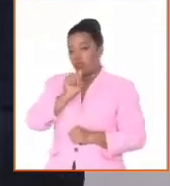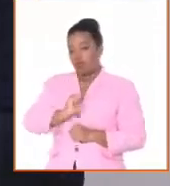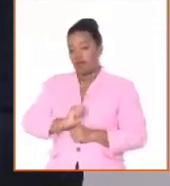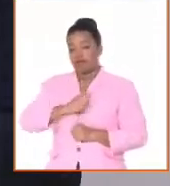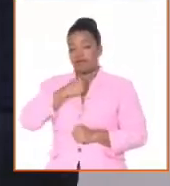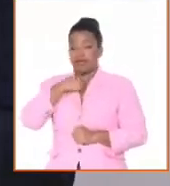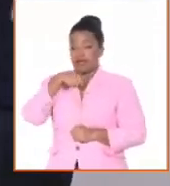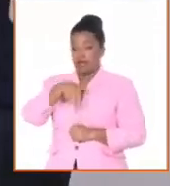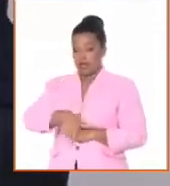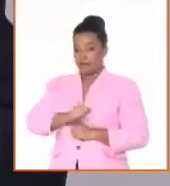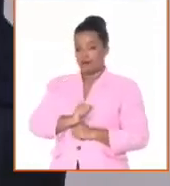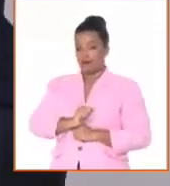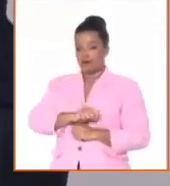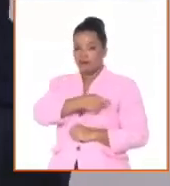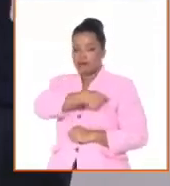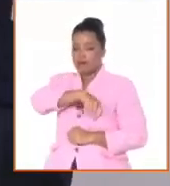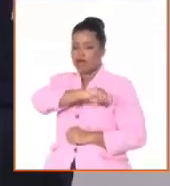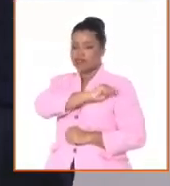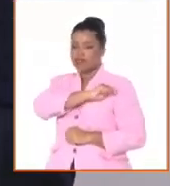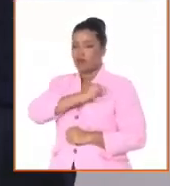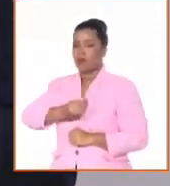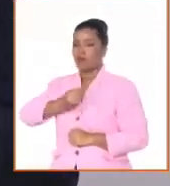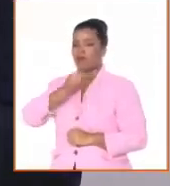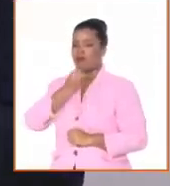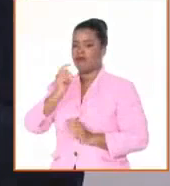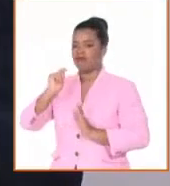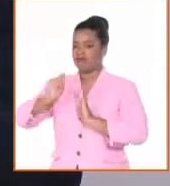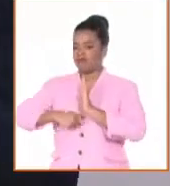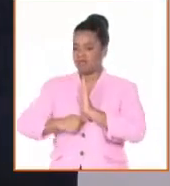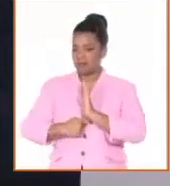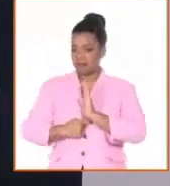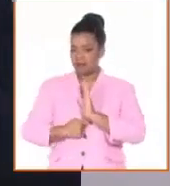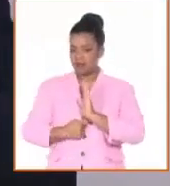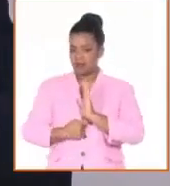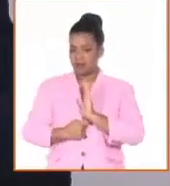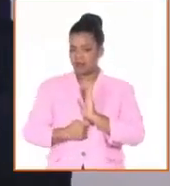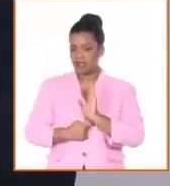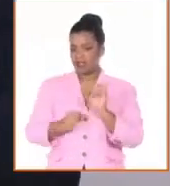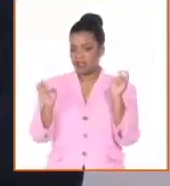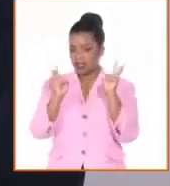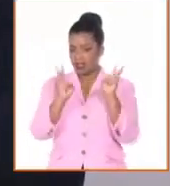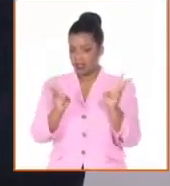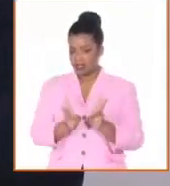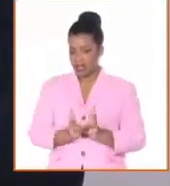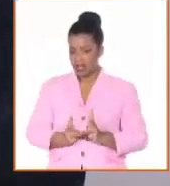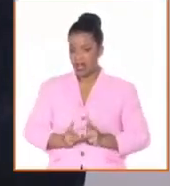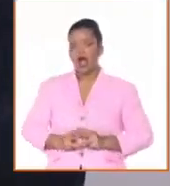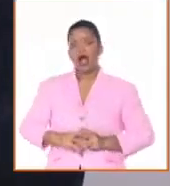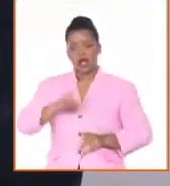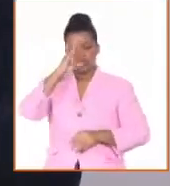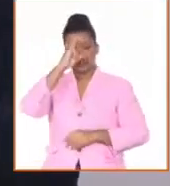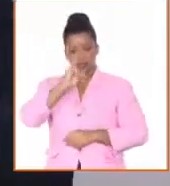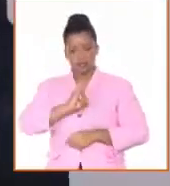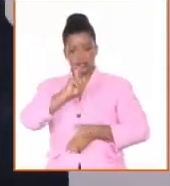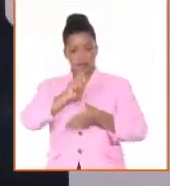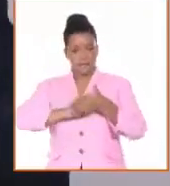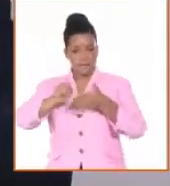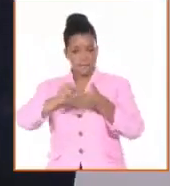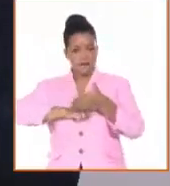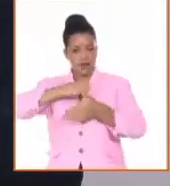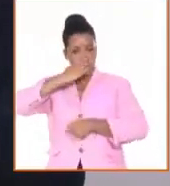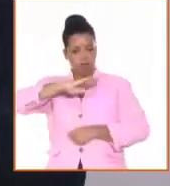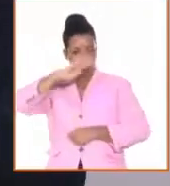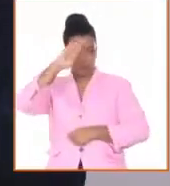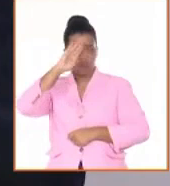la población va a poder acceder a la firma digital Y definitivamente Sí Dentro la estrategia de informatización del país está